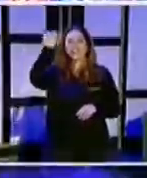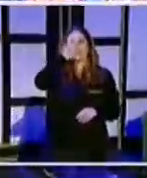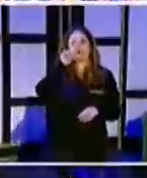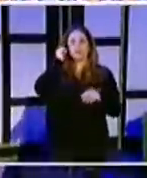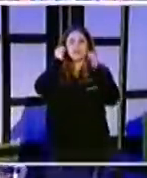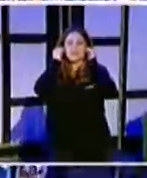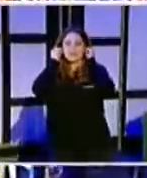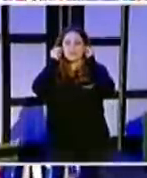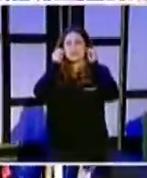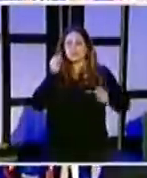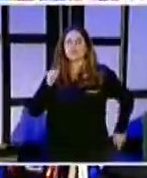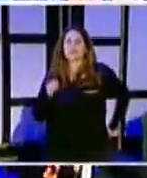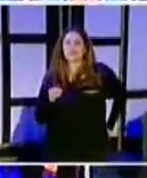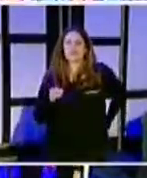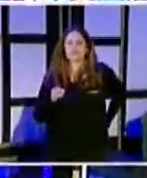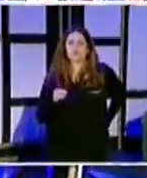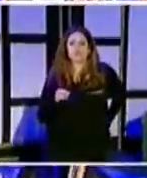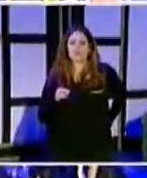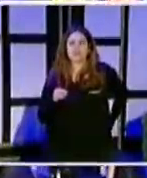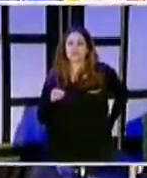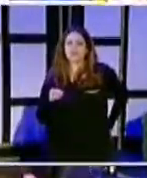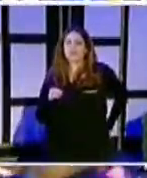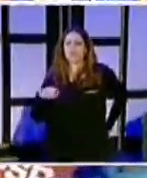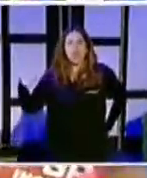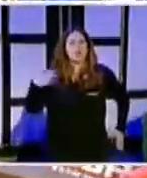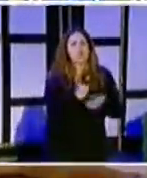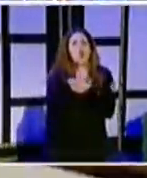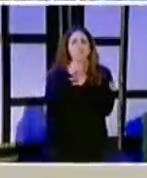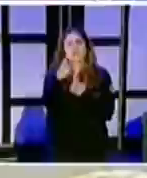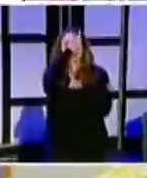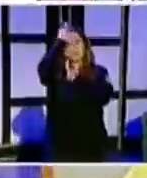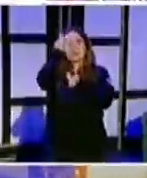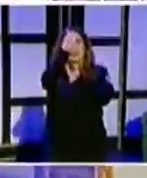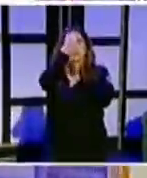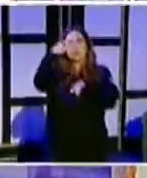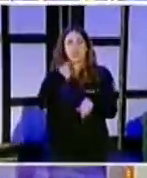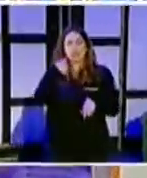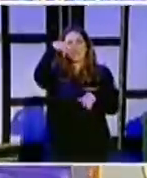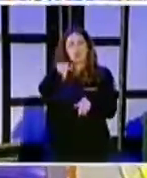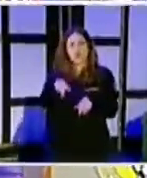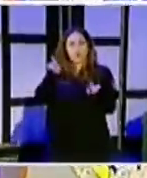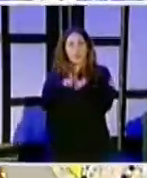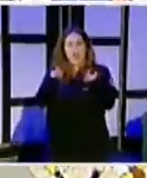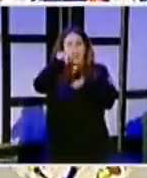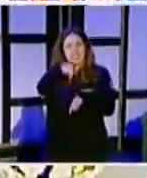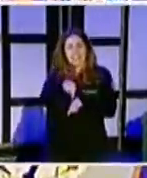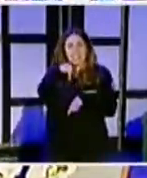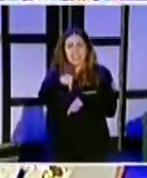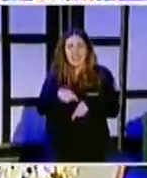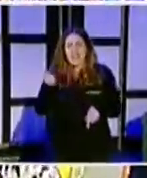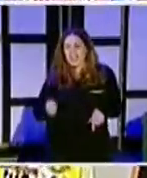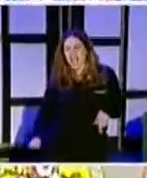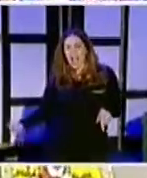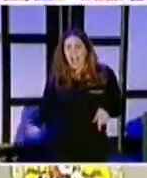Todo el mundo se pregunta cómo es mi vida normal. y cómo me las